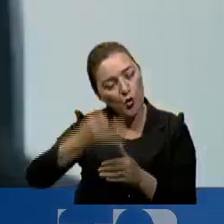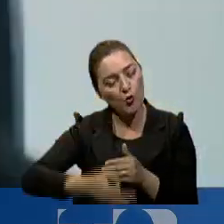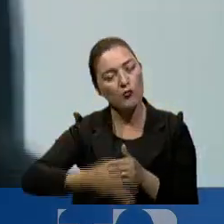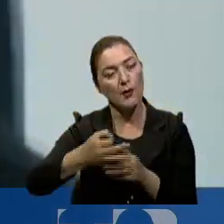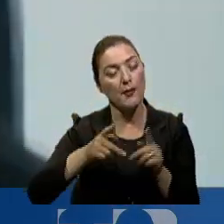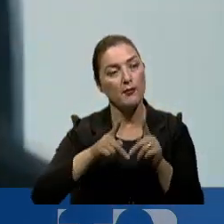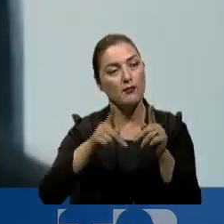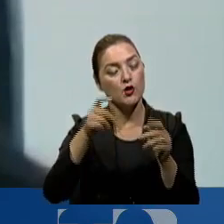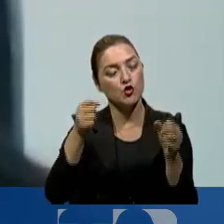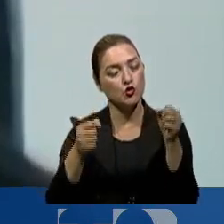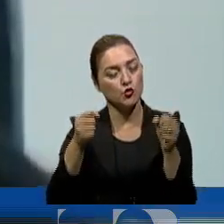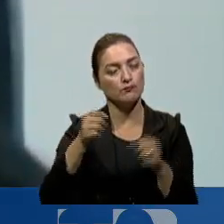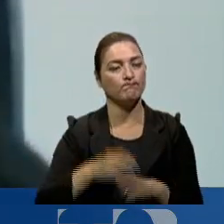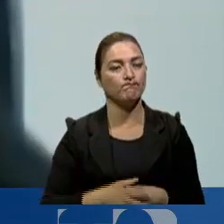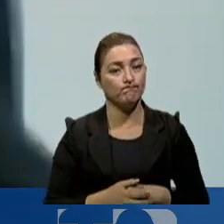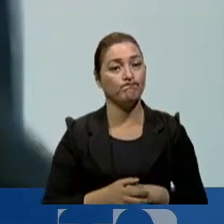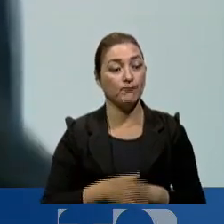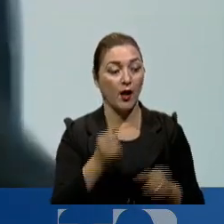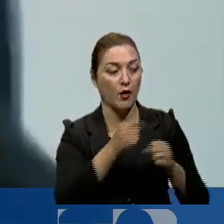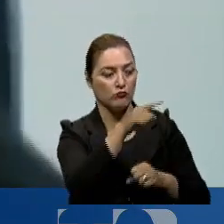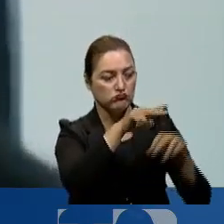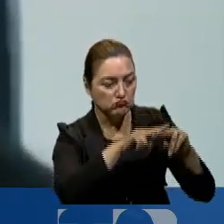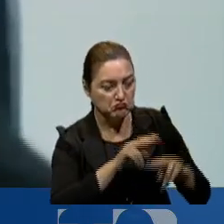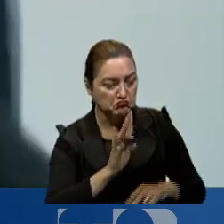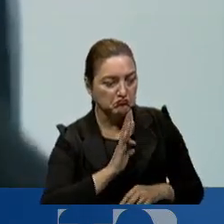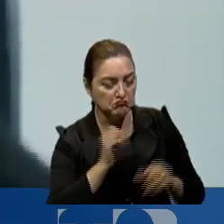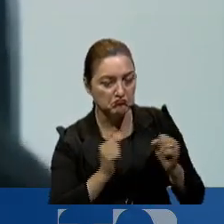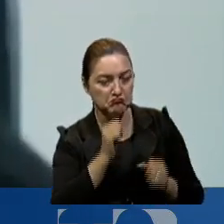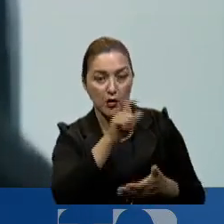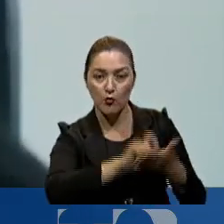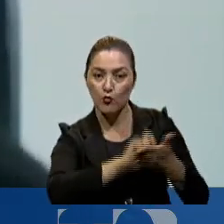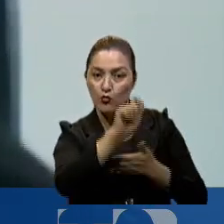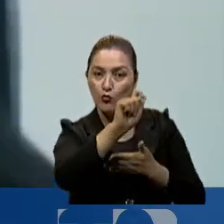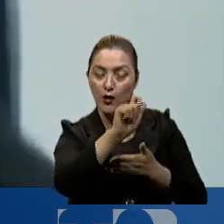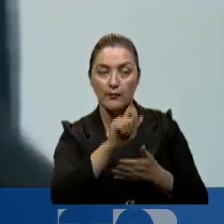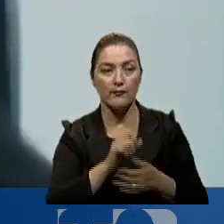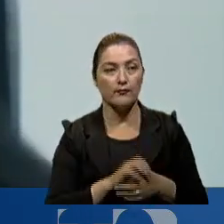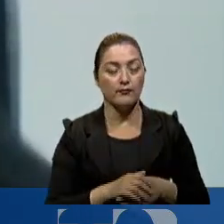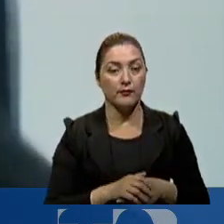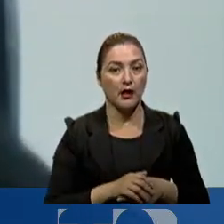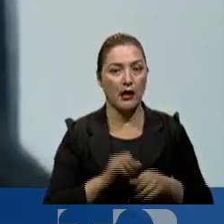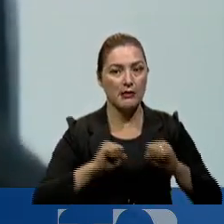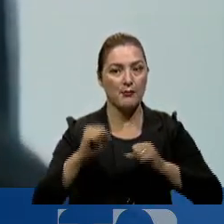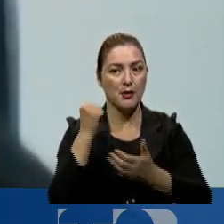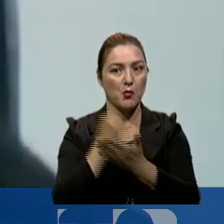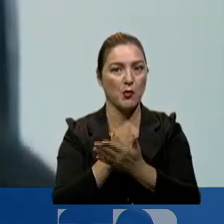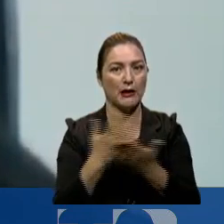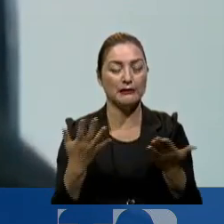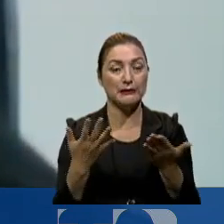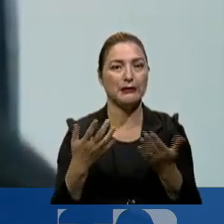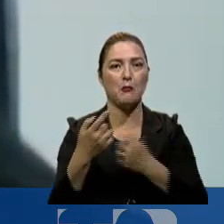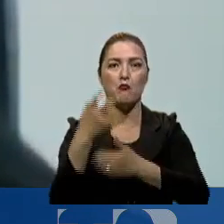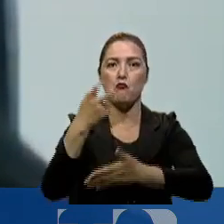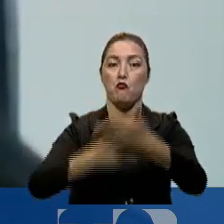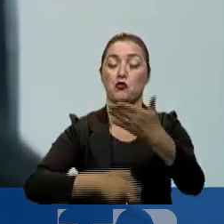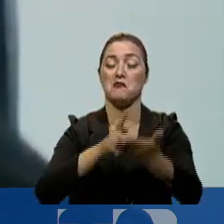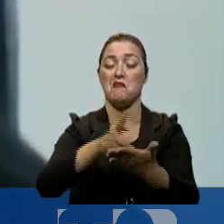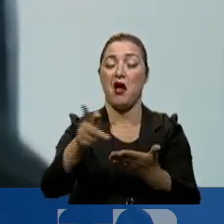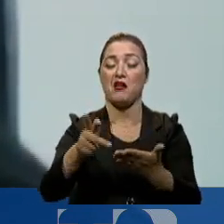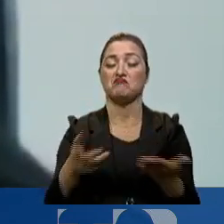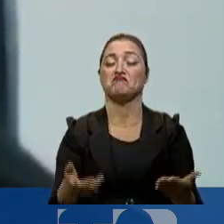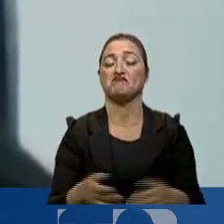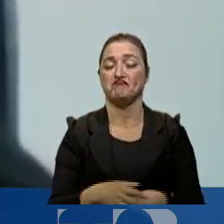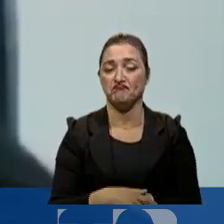circulación. Si el vehículo aprueba la revisión técnica vehicular y no realiza el trámite de matriculación, sí se aplica la multa de